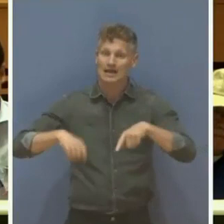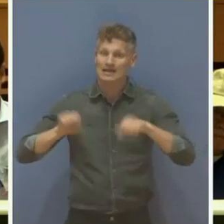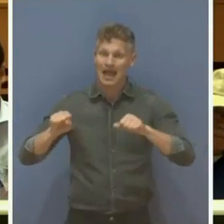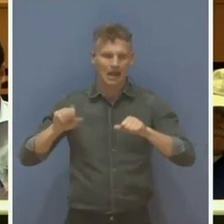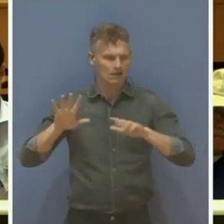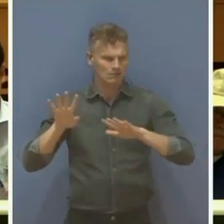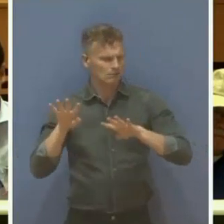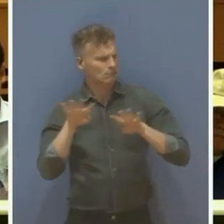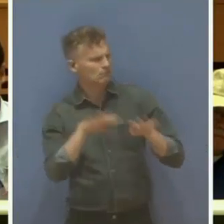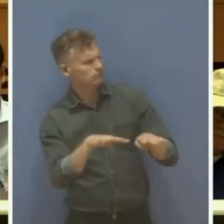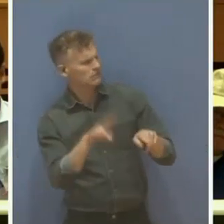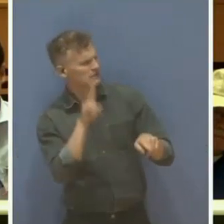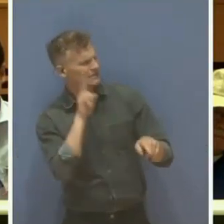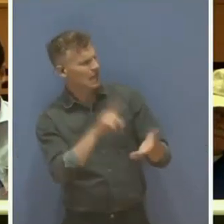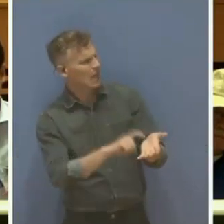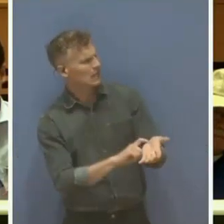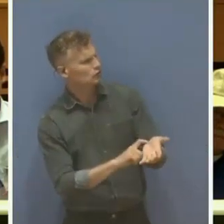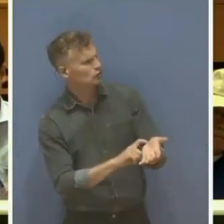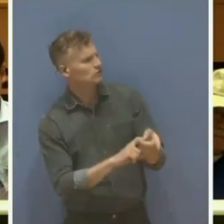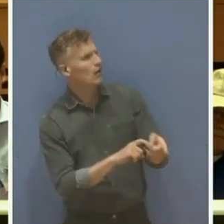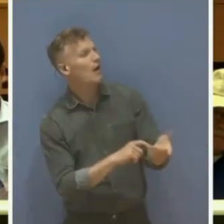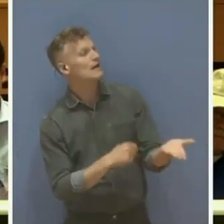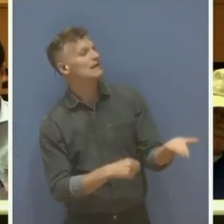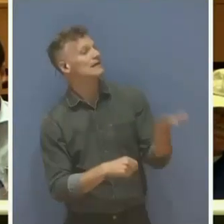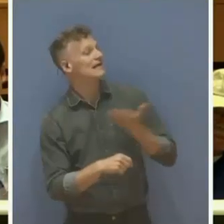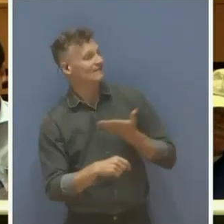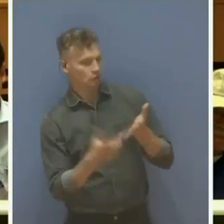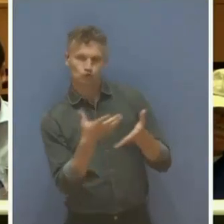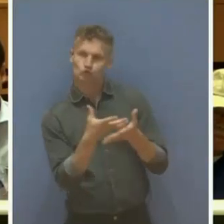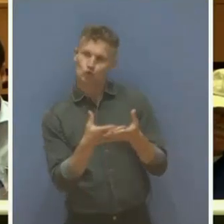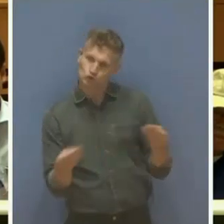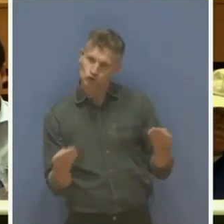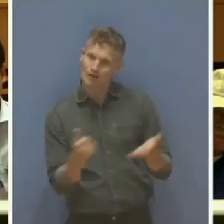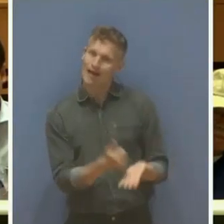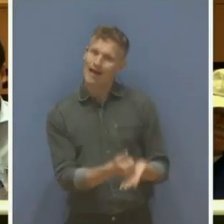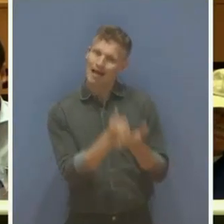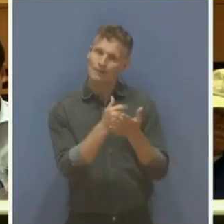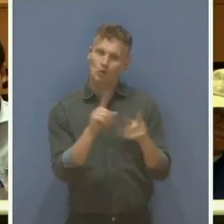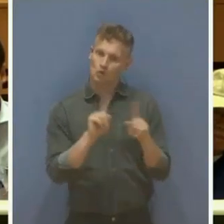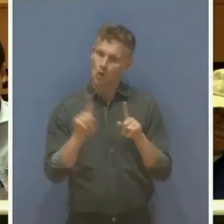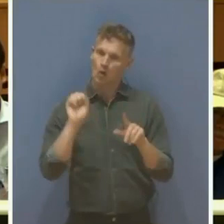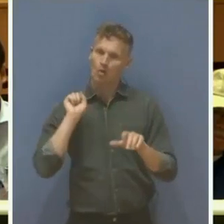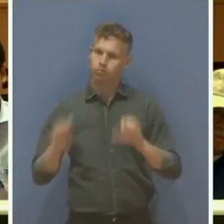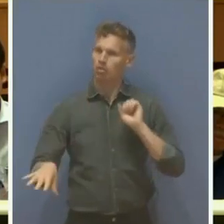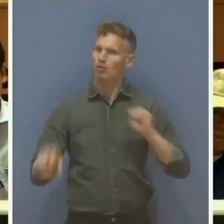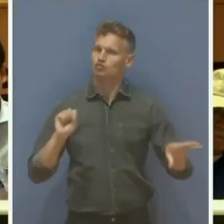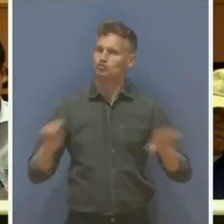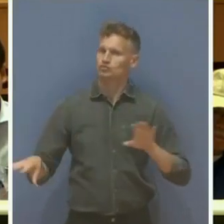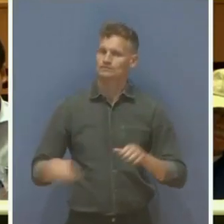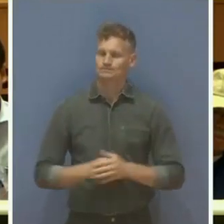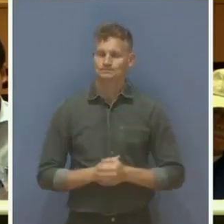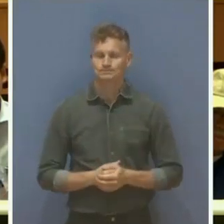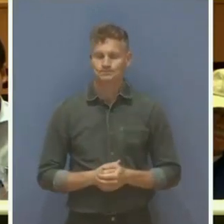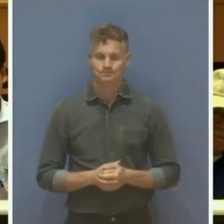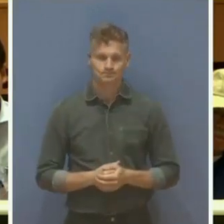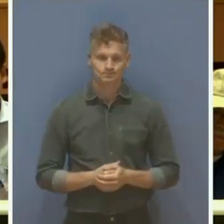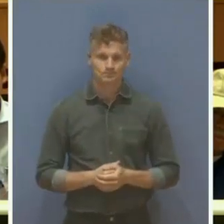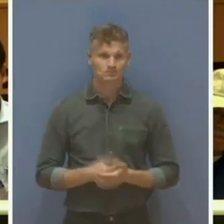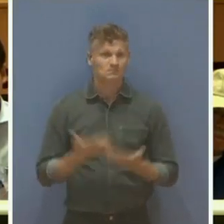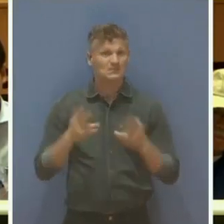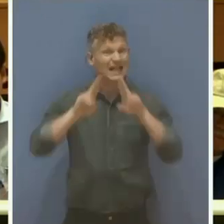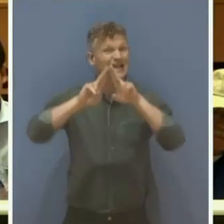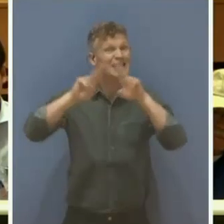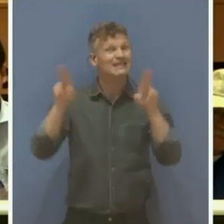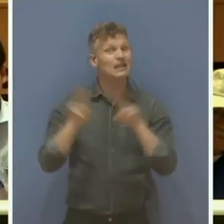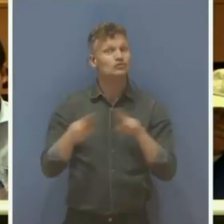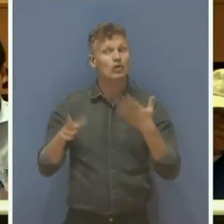En 2024 también se va a realizar una conferencia diplomática sobre diseño, donde tenemos las siguientes alternativas en el